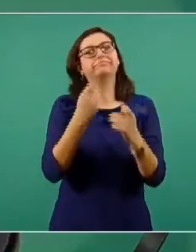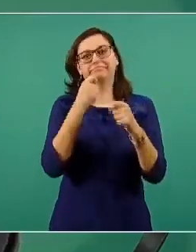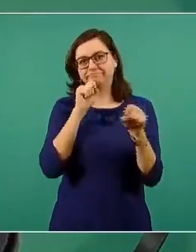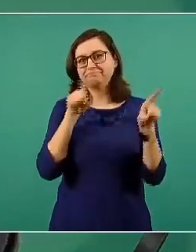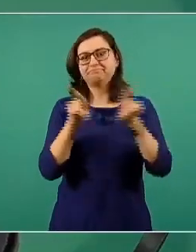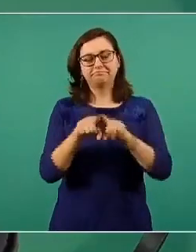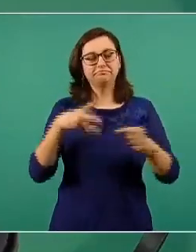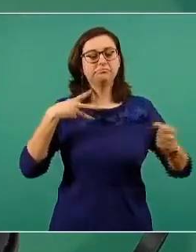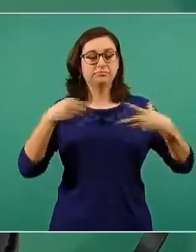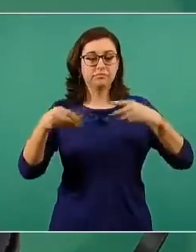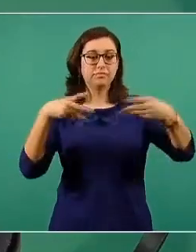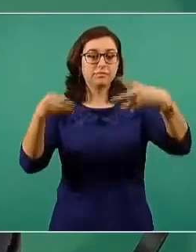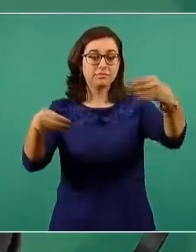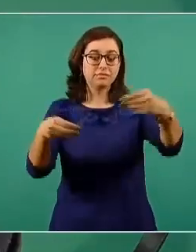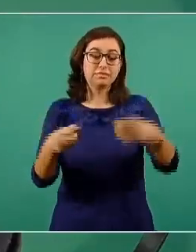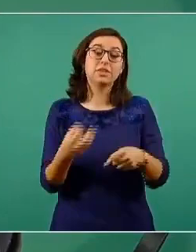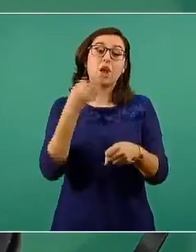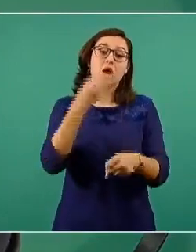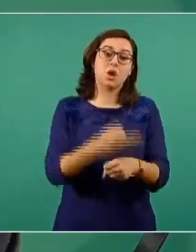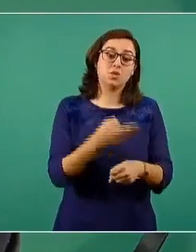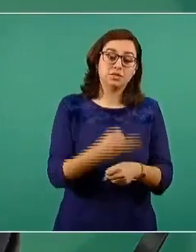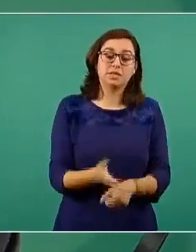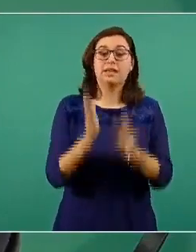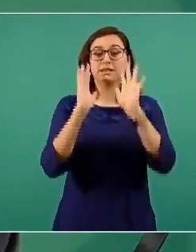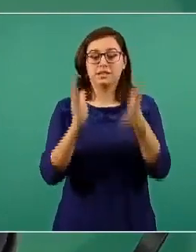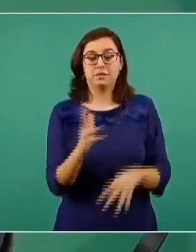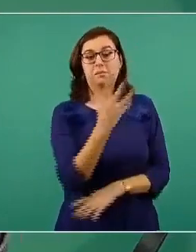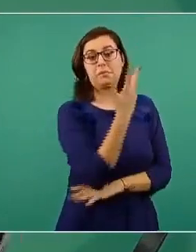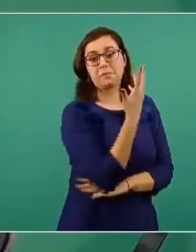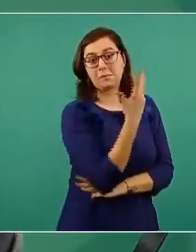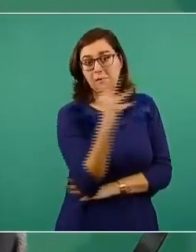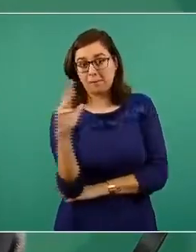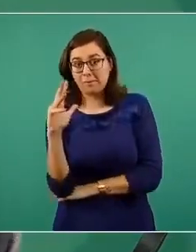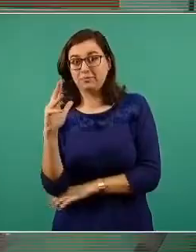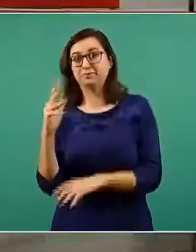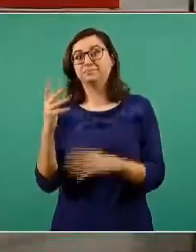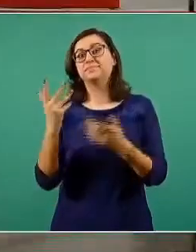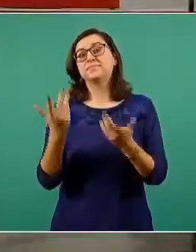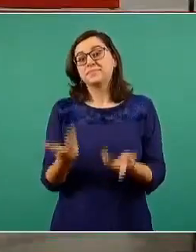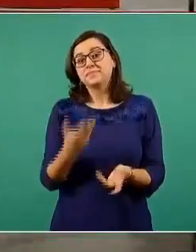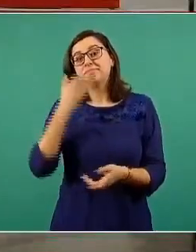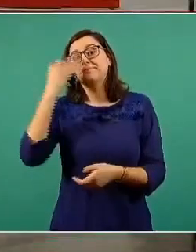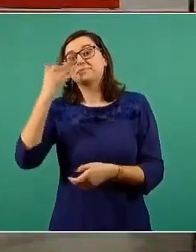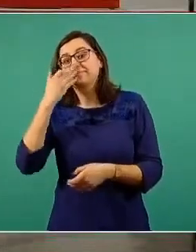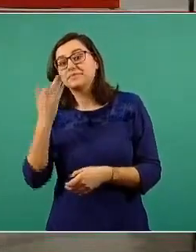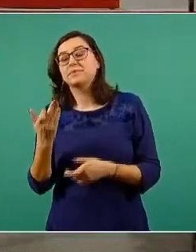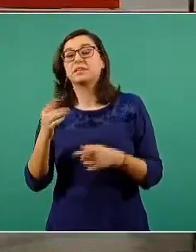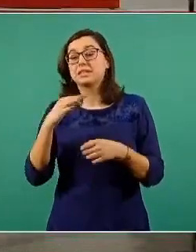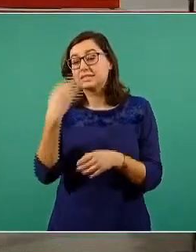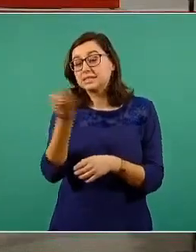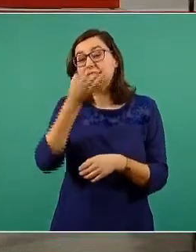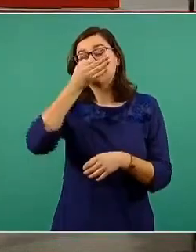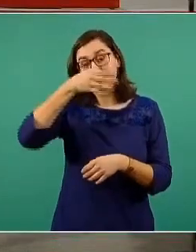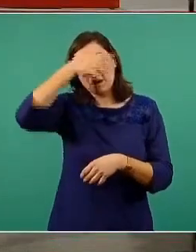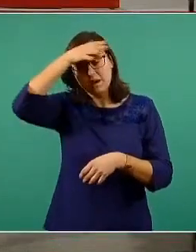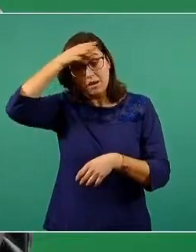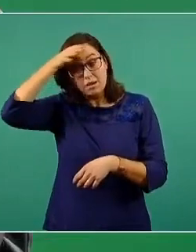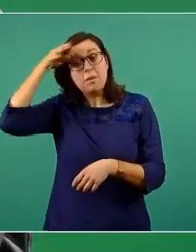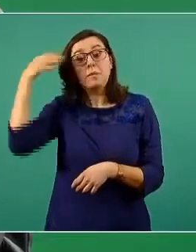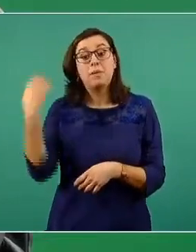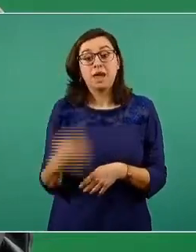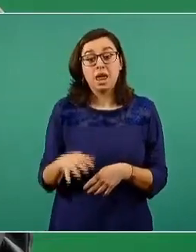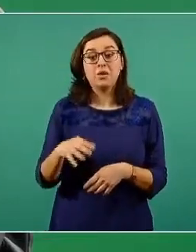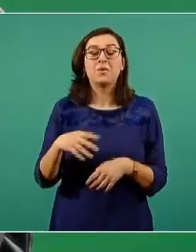caso de México, estamos ya en primavera, rumbo al verano, y esto nos ha permitido que también por eso bajen